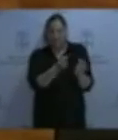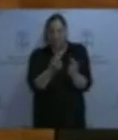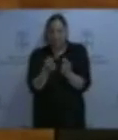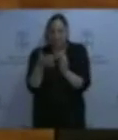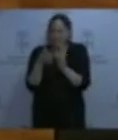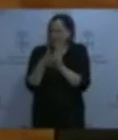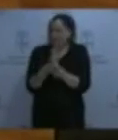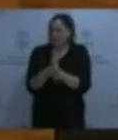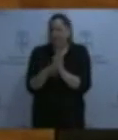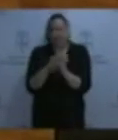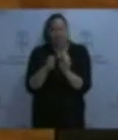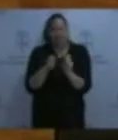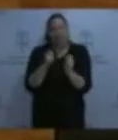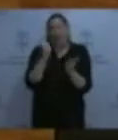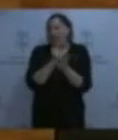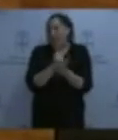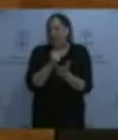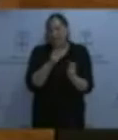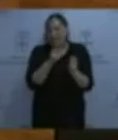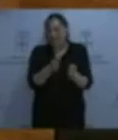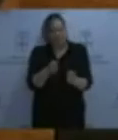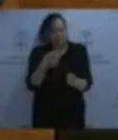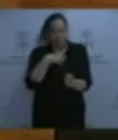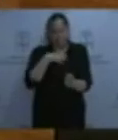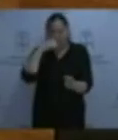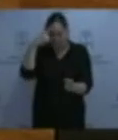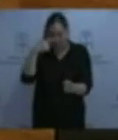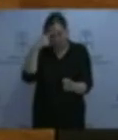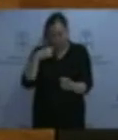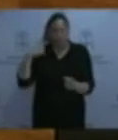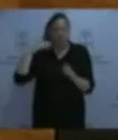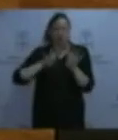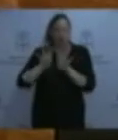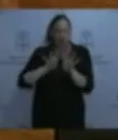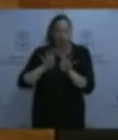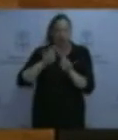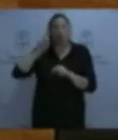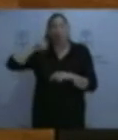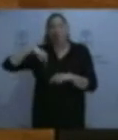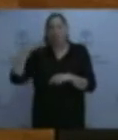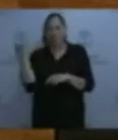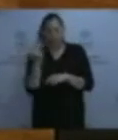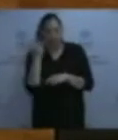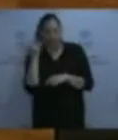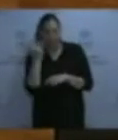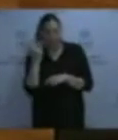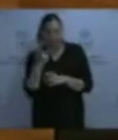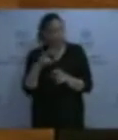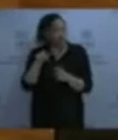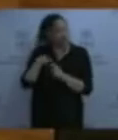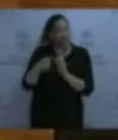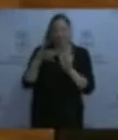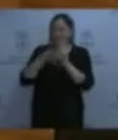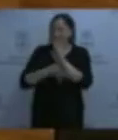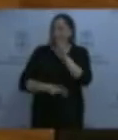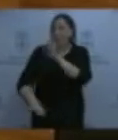descubiertos está garantizada, ¿no? Tanto en Arriondes, como en Cangas, como en Xarrio. Va a continuar mientras no se plantee una